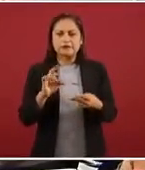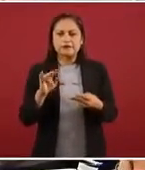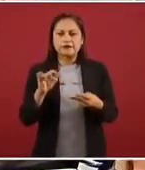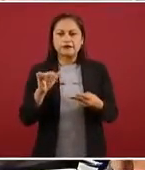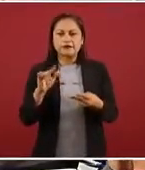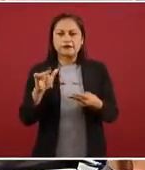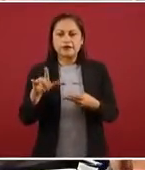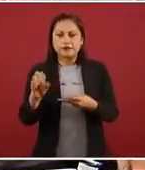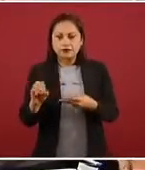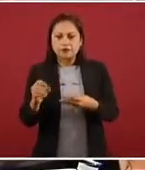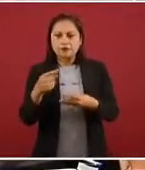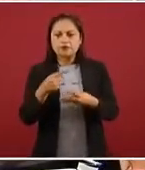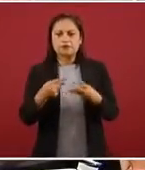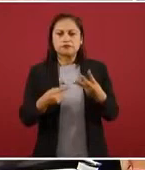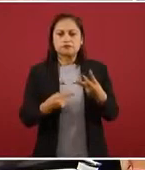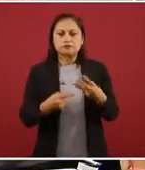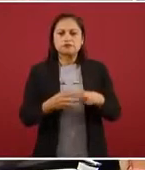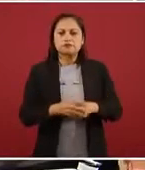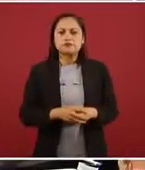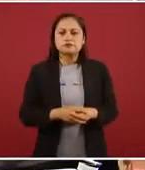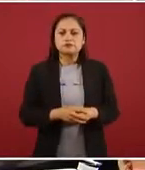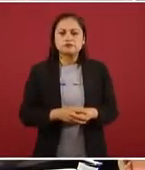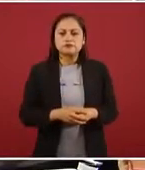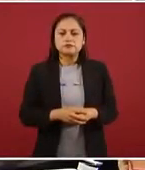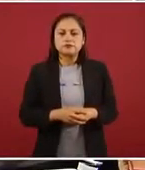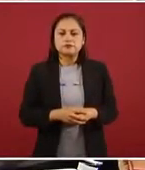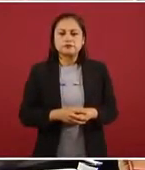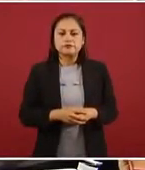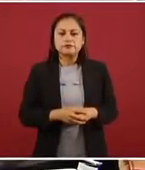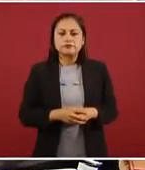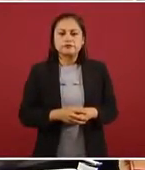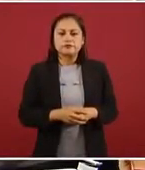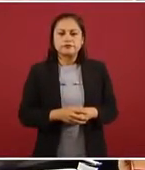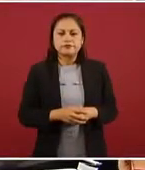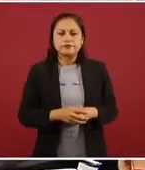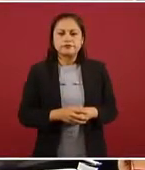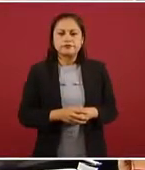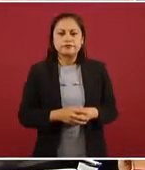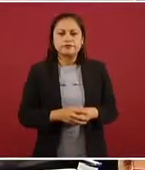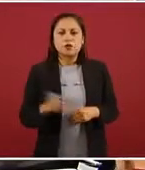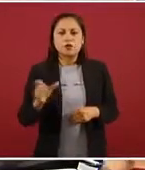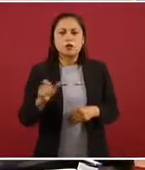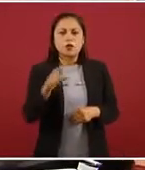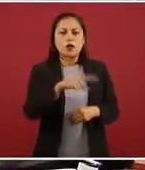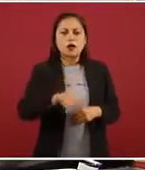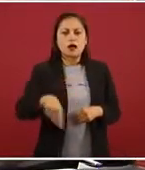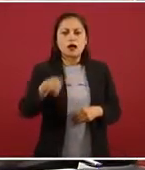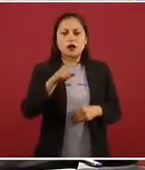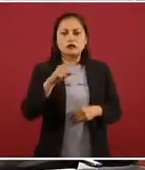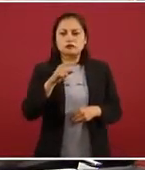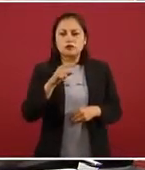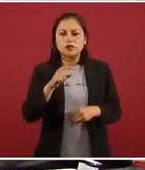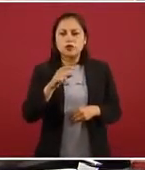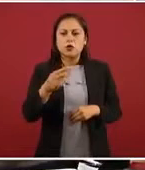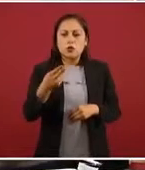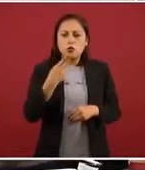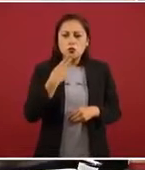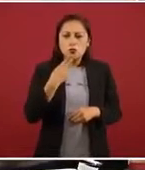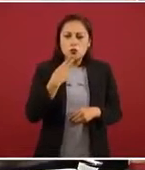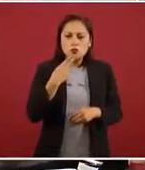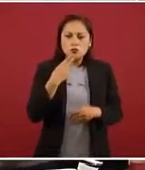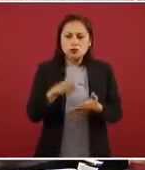el que se atreve a consumir esos productos, esas